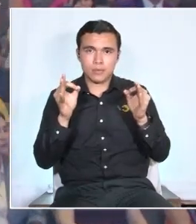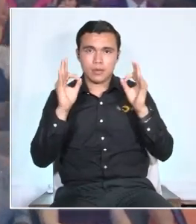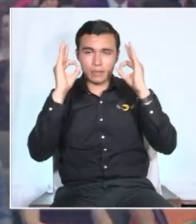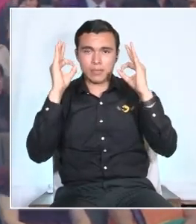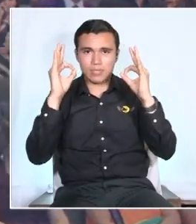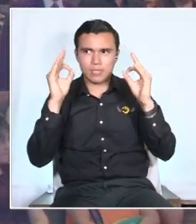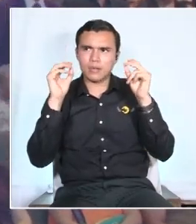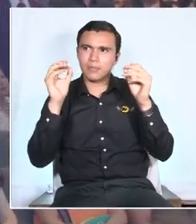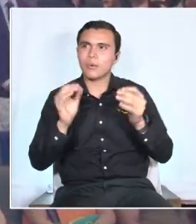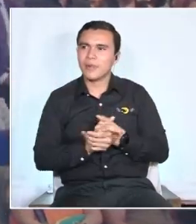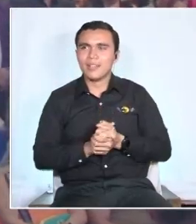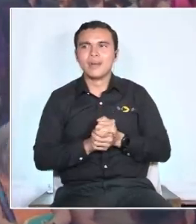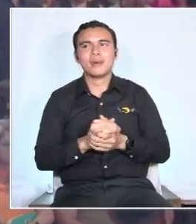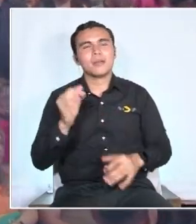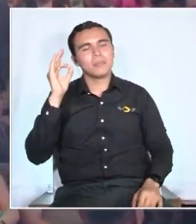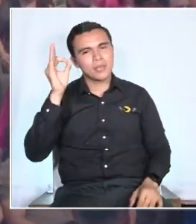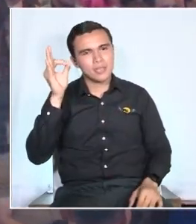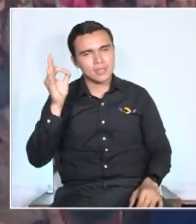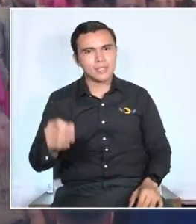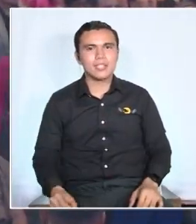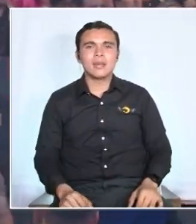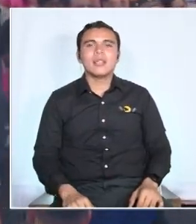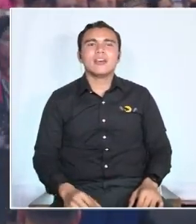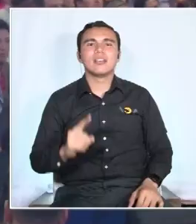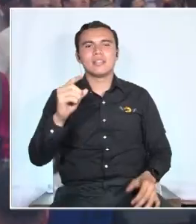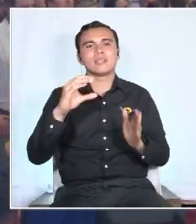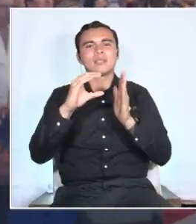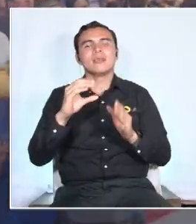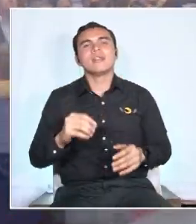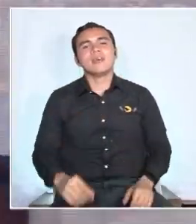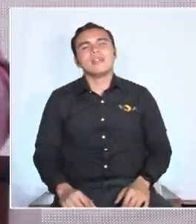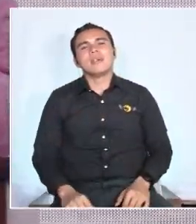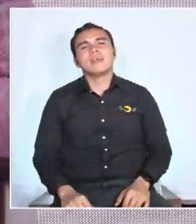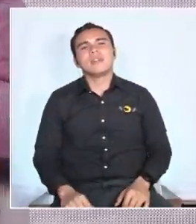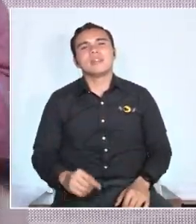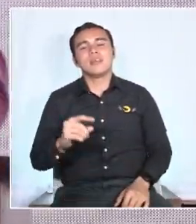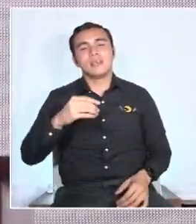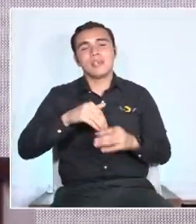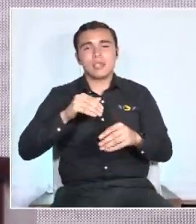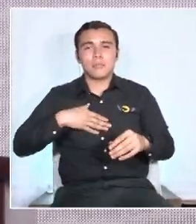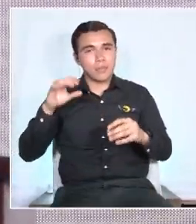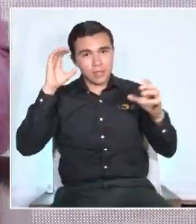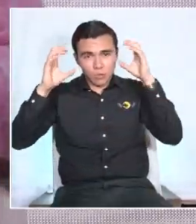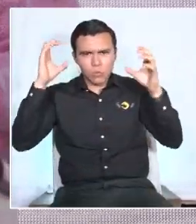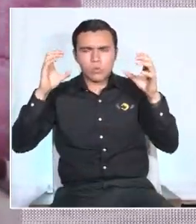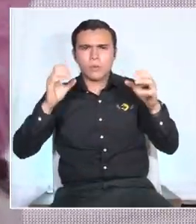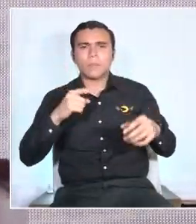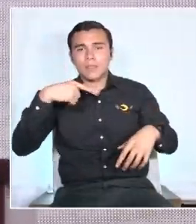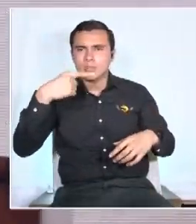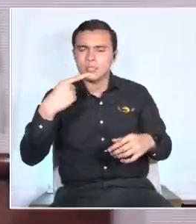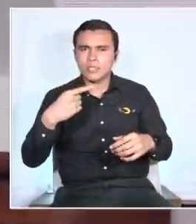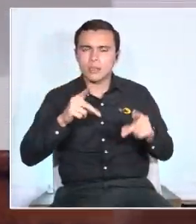al poco tiempo teníamos unos 130 miembros. Y en mi locura le decía a la